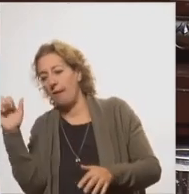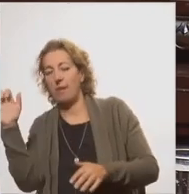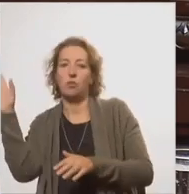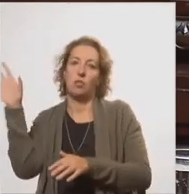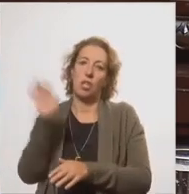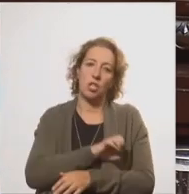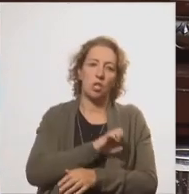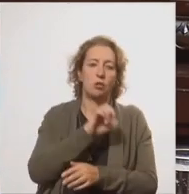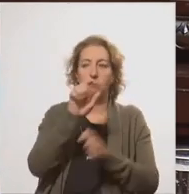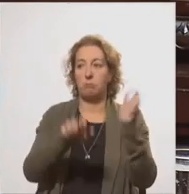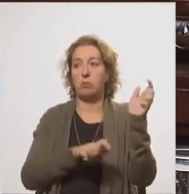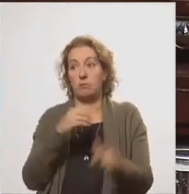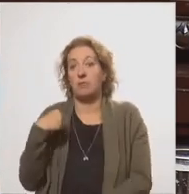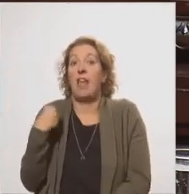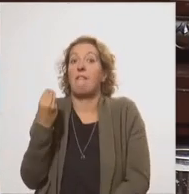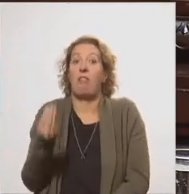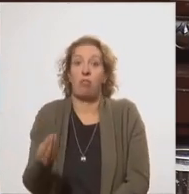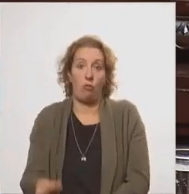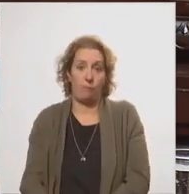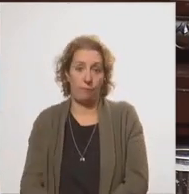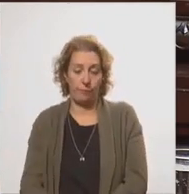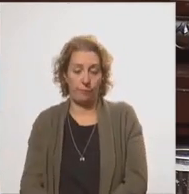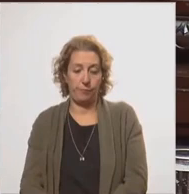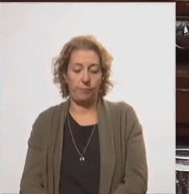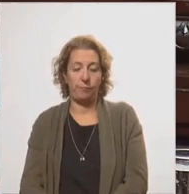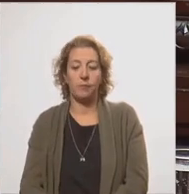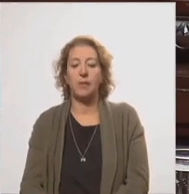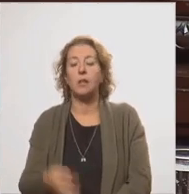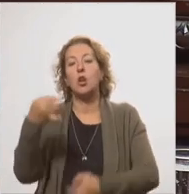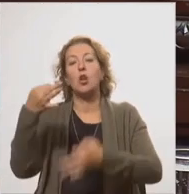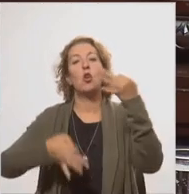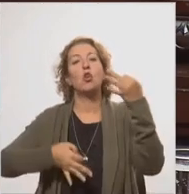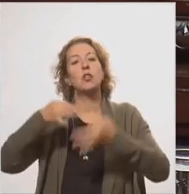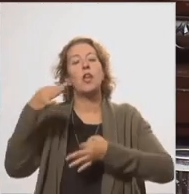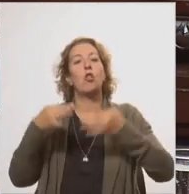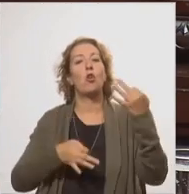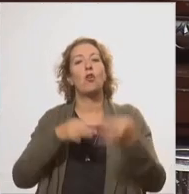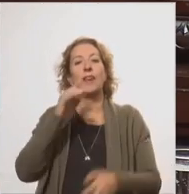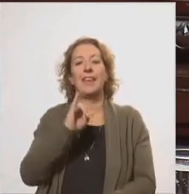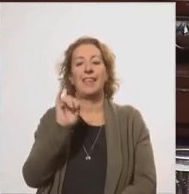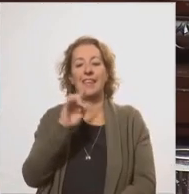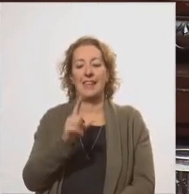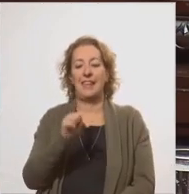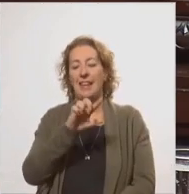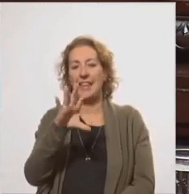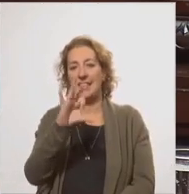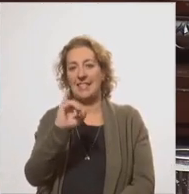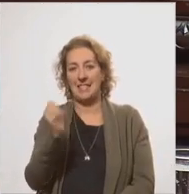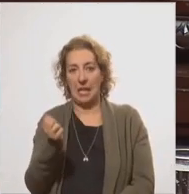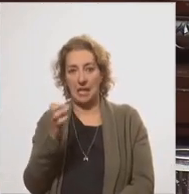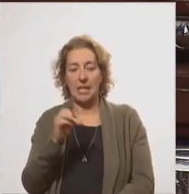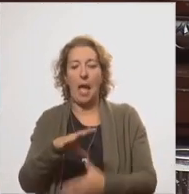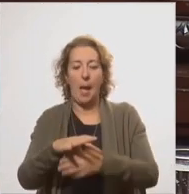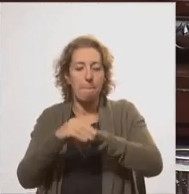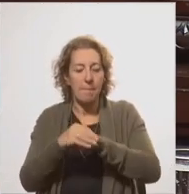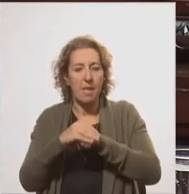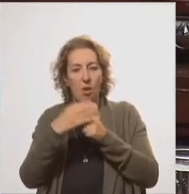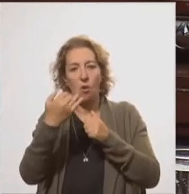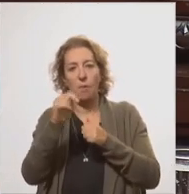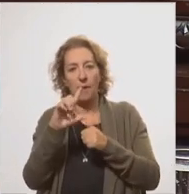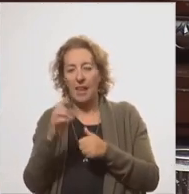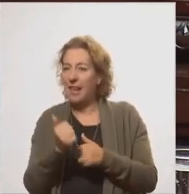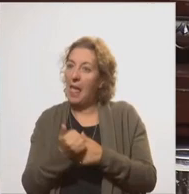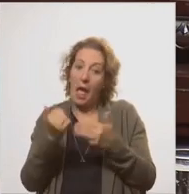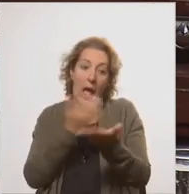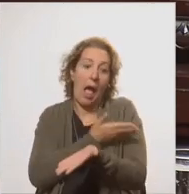gente, salvándolas. El contador Enrique Iglesias, amigo personal de Belela hasta el día de hoy, fue